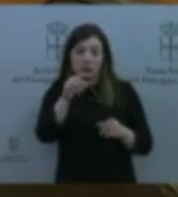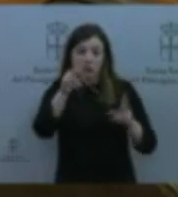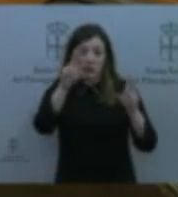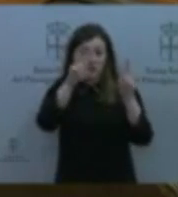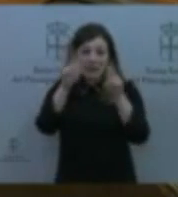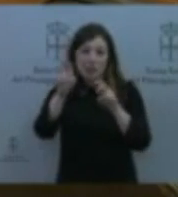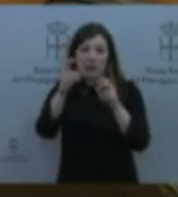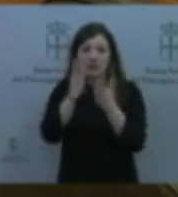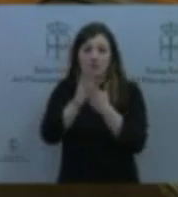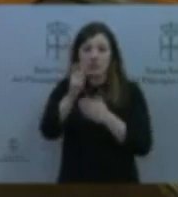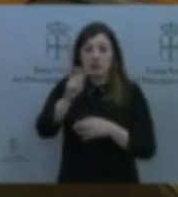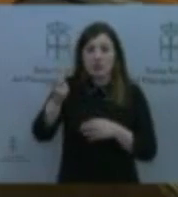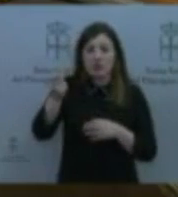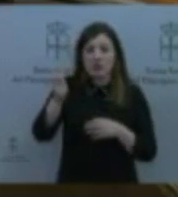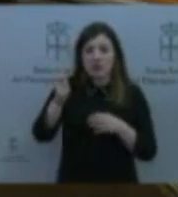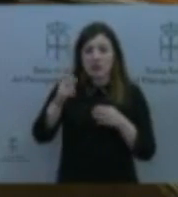OPE.